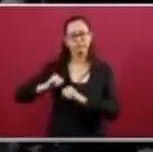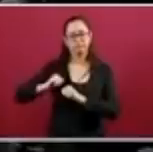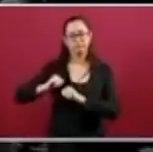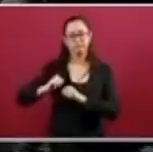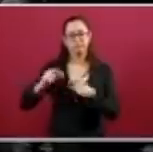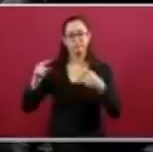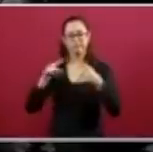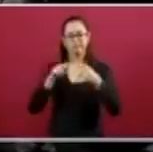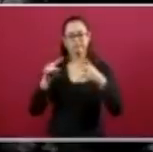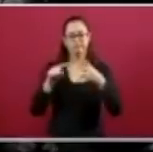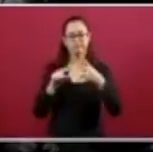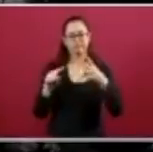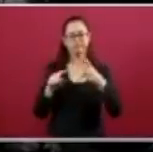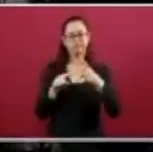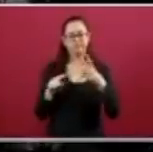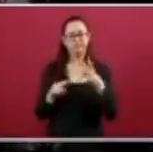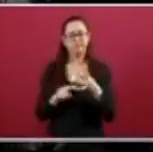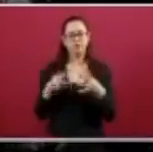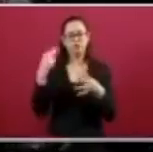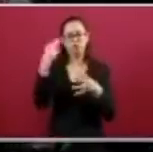que